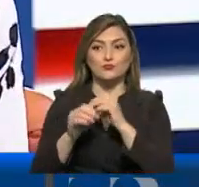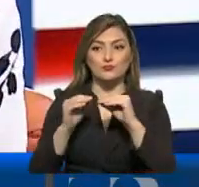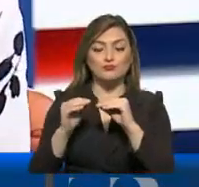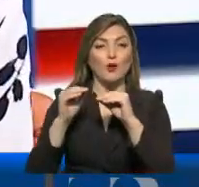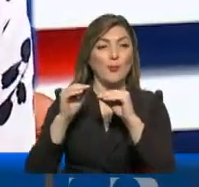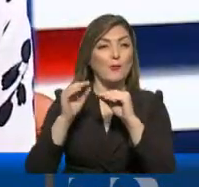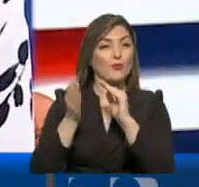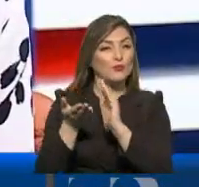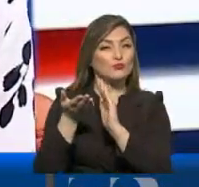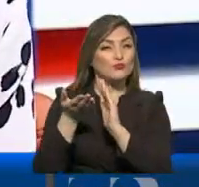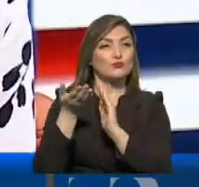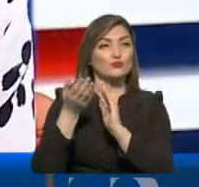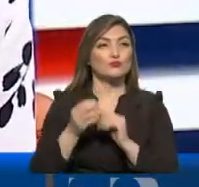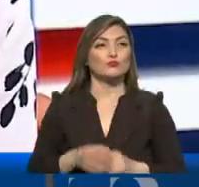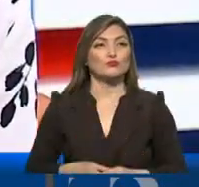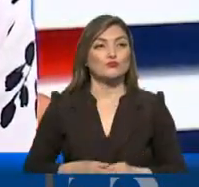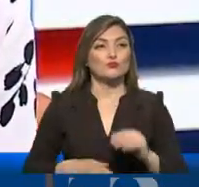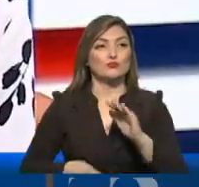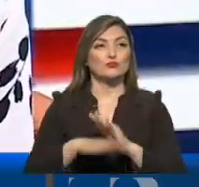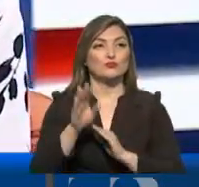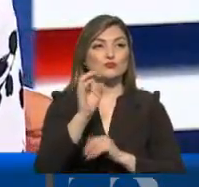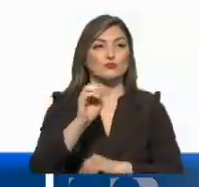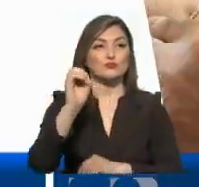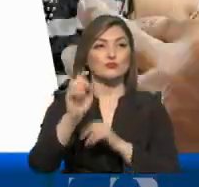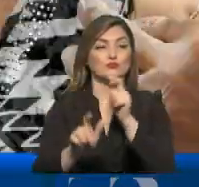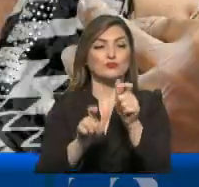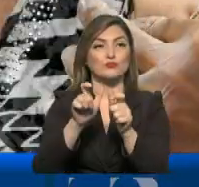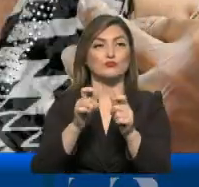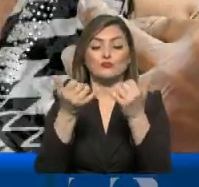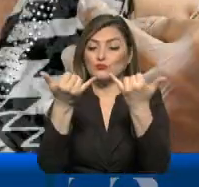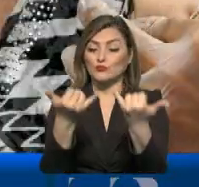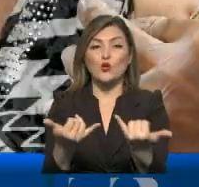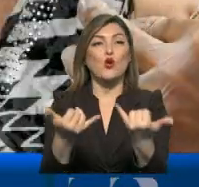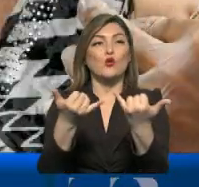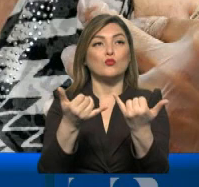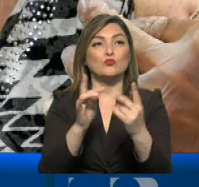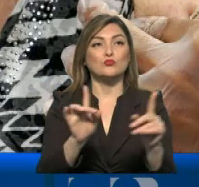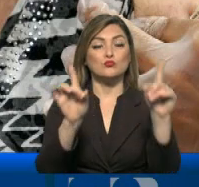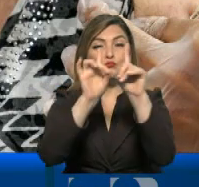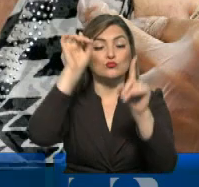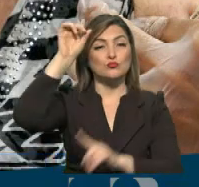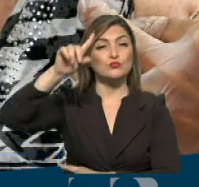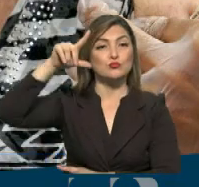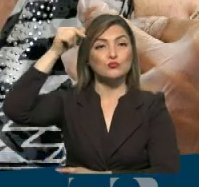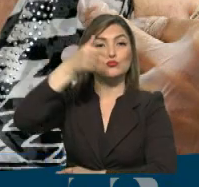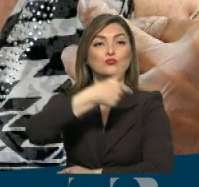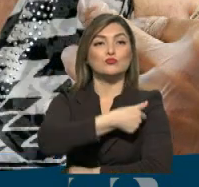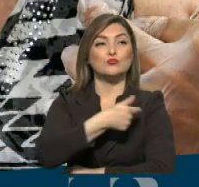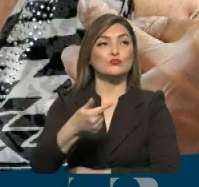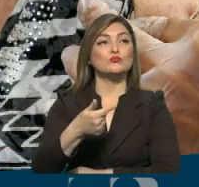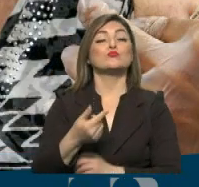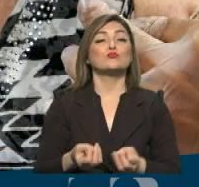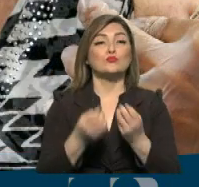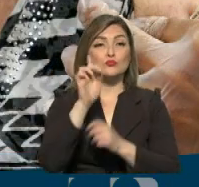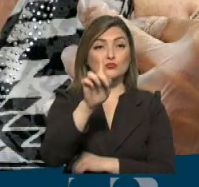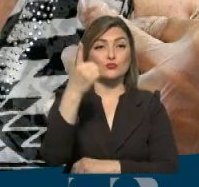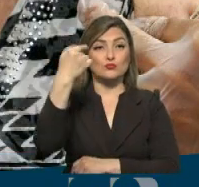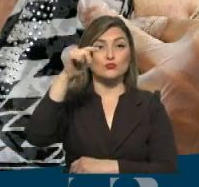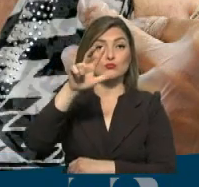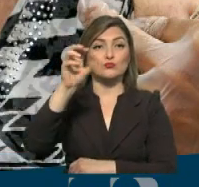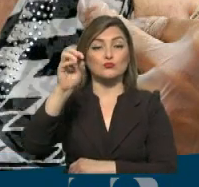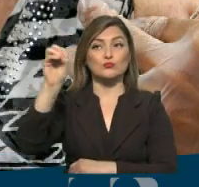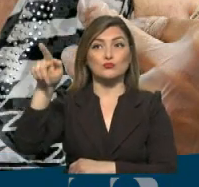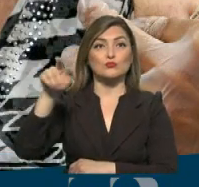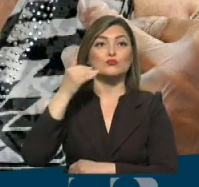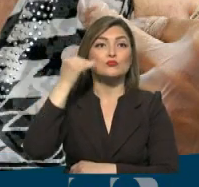vamos a cubrir a un mayor porcentaje de la población. Hasta ahora, según cifras del gobierno, se han inoculado cerca de 1.300.000